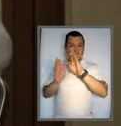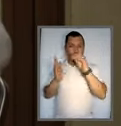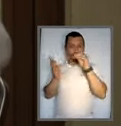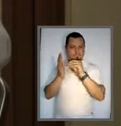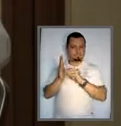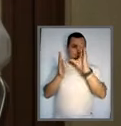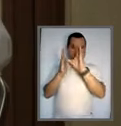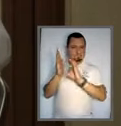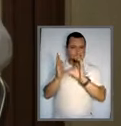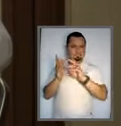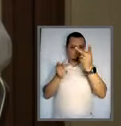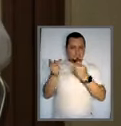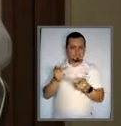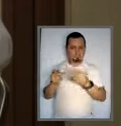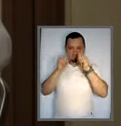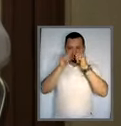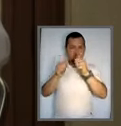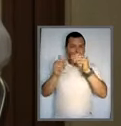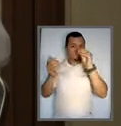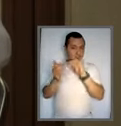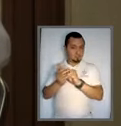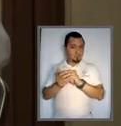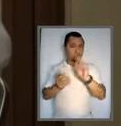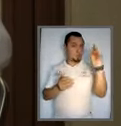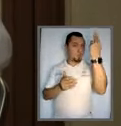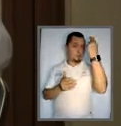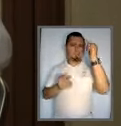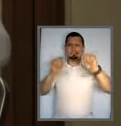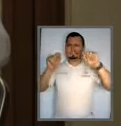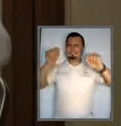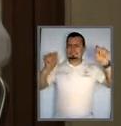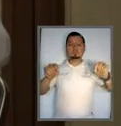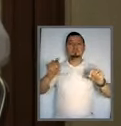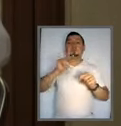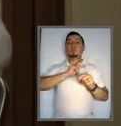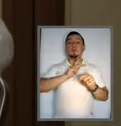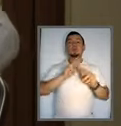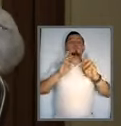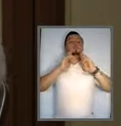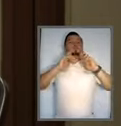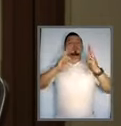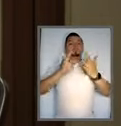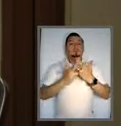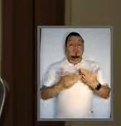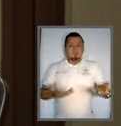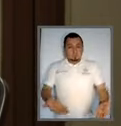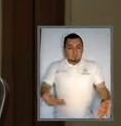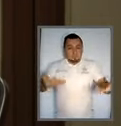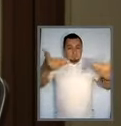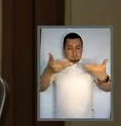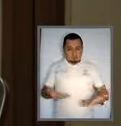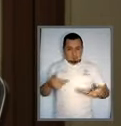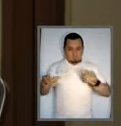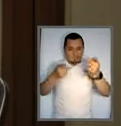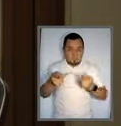calendarios y programas específicos que tienen algunas universidades, vamos a formar una mesa para establecer los protocolos